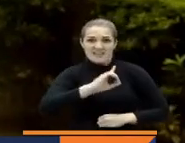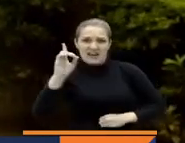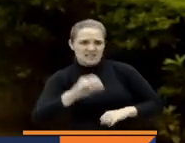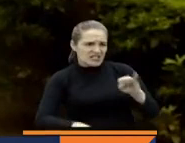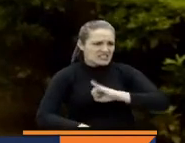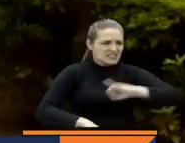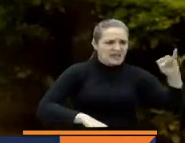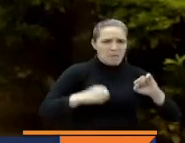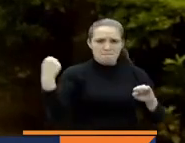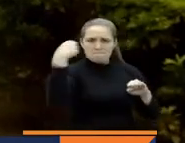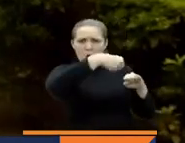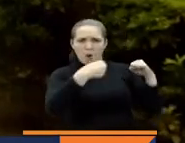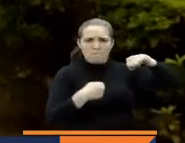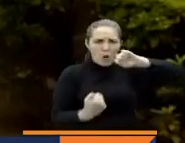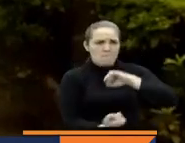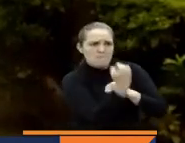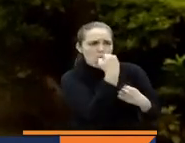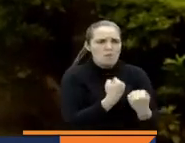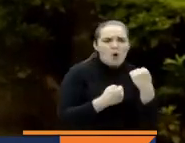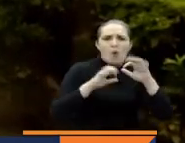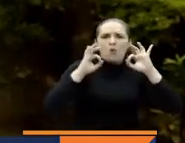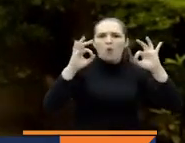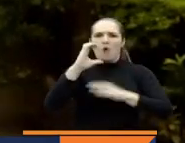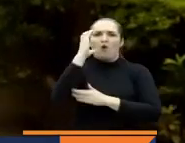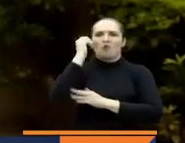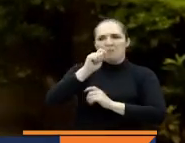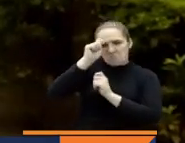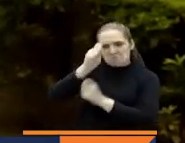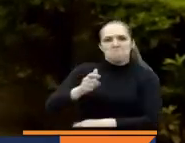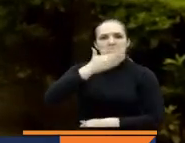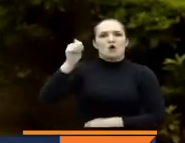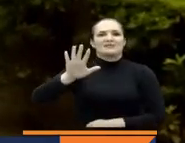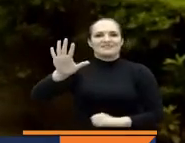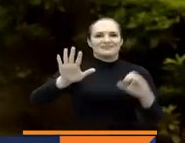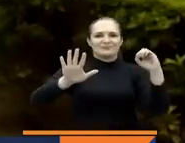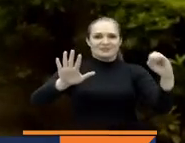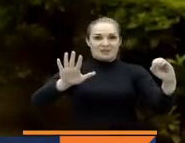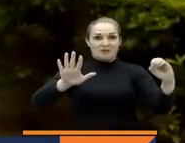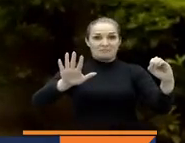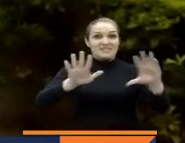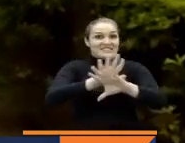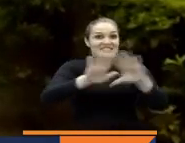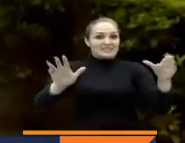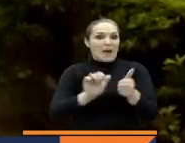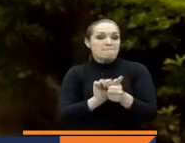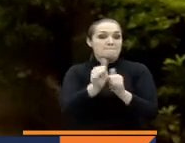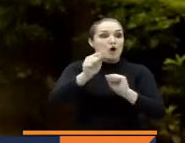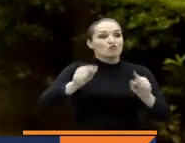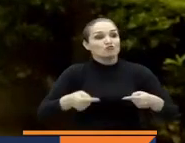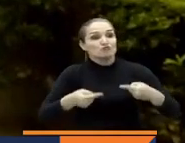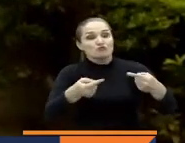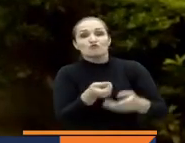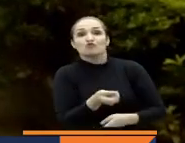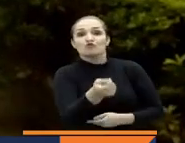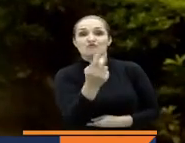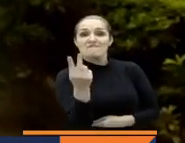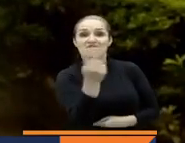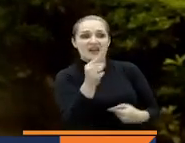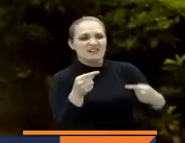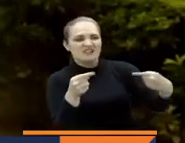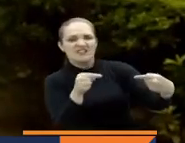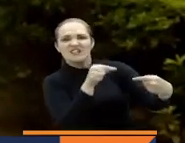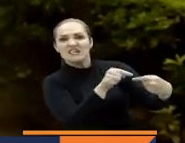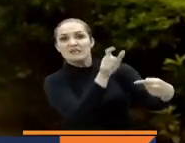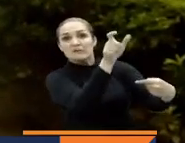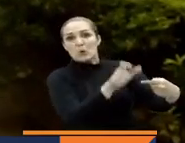izquierda, favorecieron al representante de Colombia, que ahora encontrará en su camino el próximo día viernes a un deportista